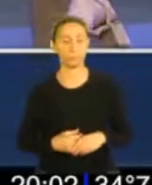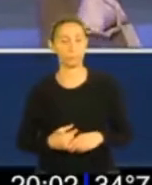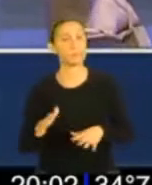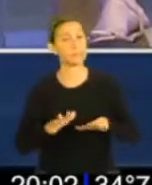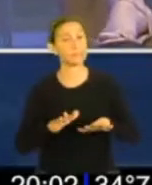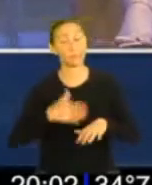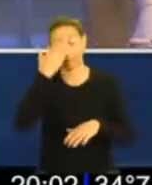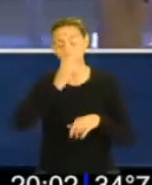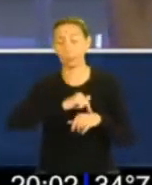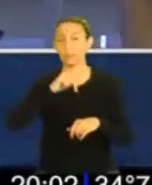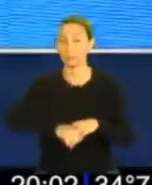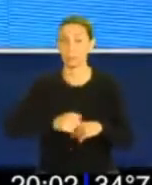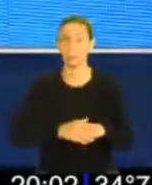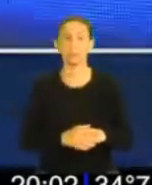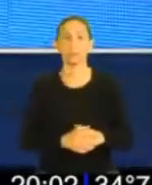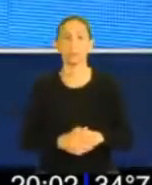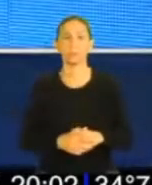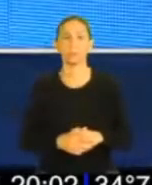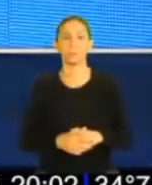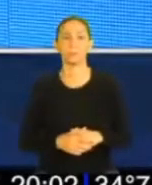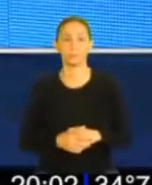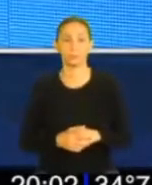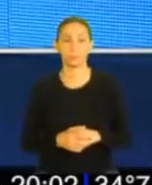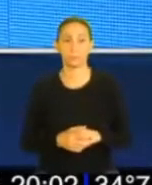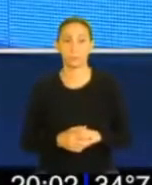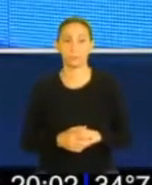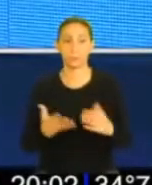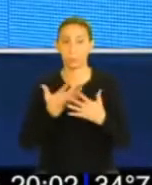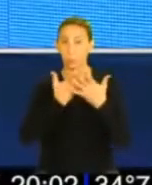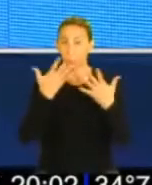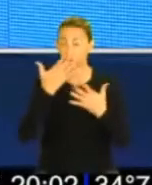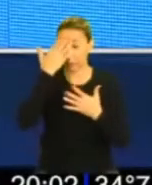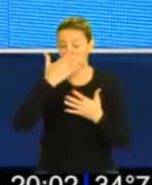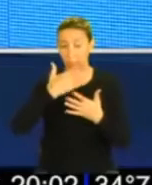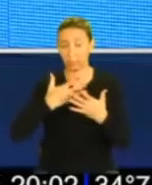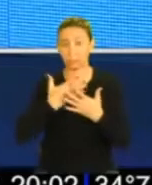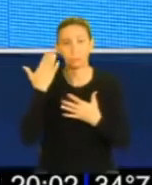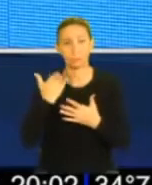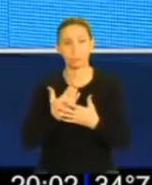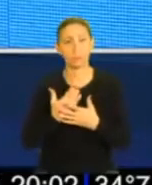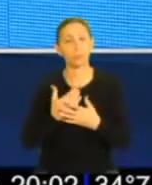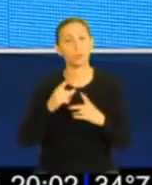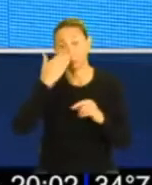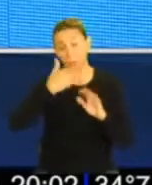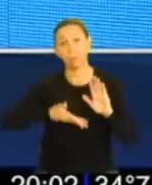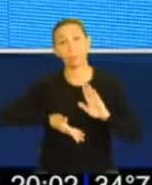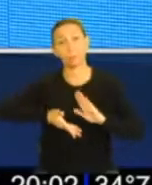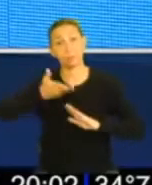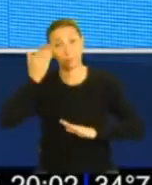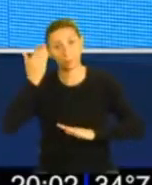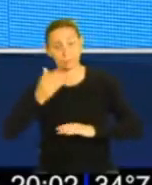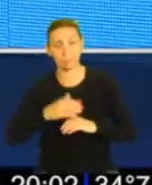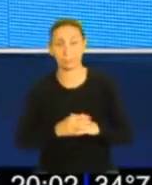Bueno, la situación epidemiológica en este momento, hemos tenido en estos últimos días un incremento en la cantidad de casos